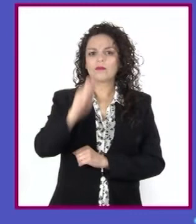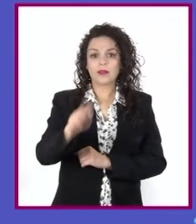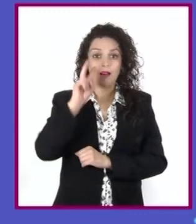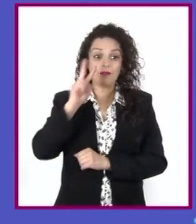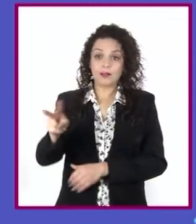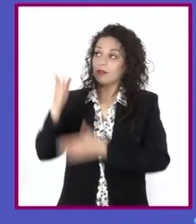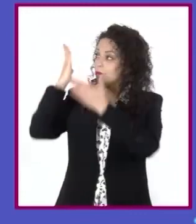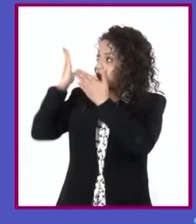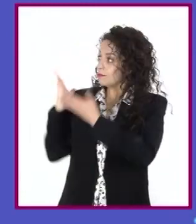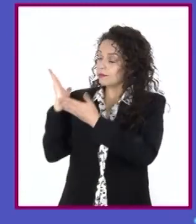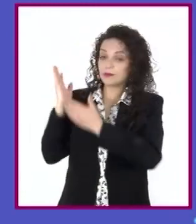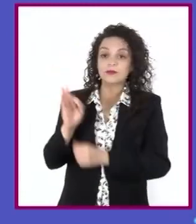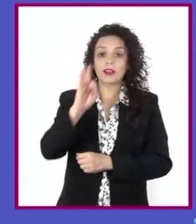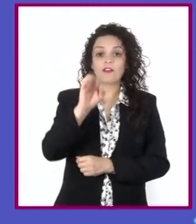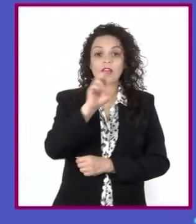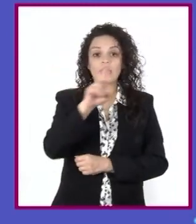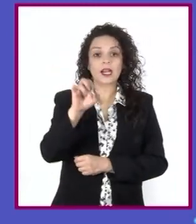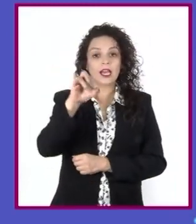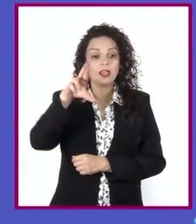Ferreiro,